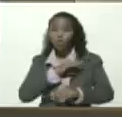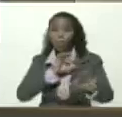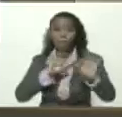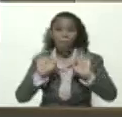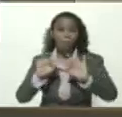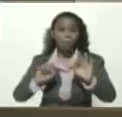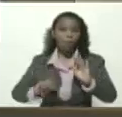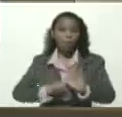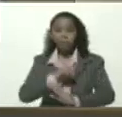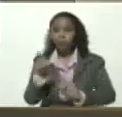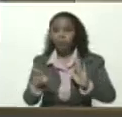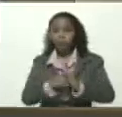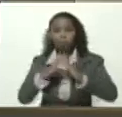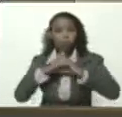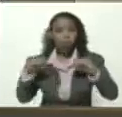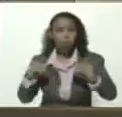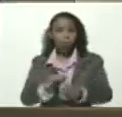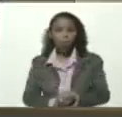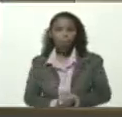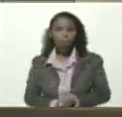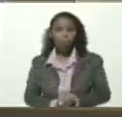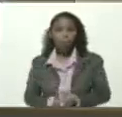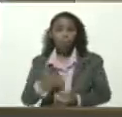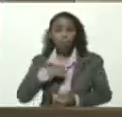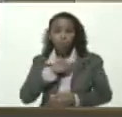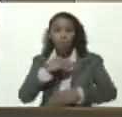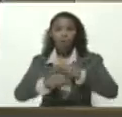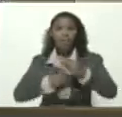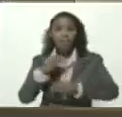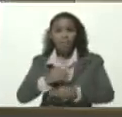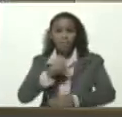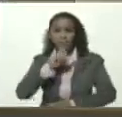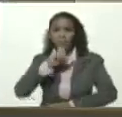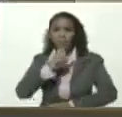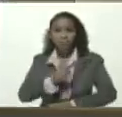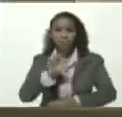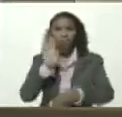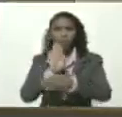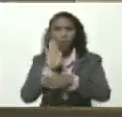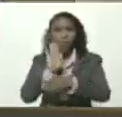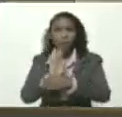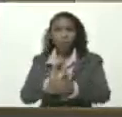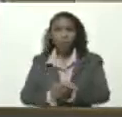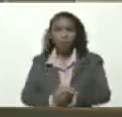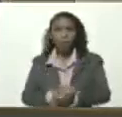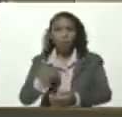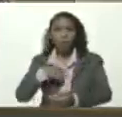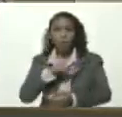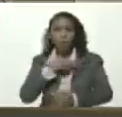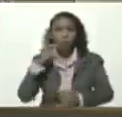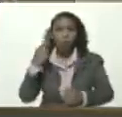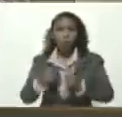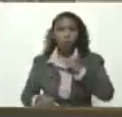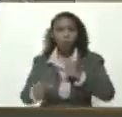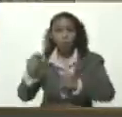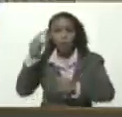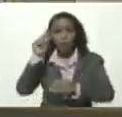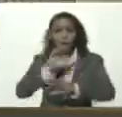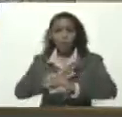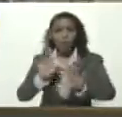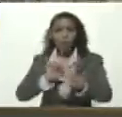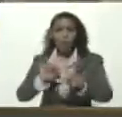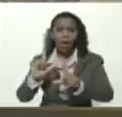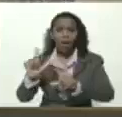todo, lo hemos hecho con mucho celo, con mucho cuidado. Estamos en los últimos días ya,